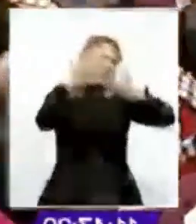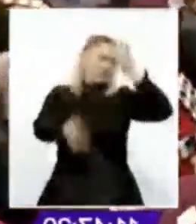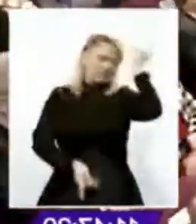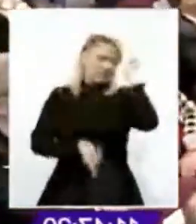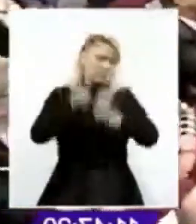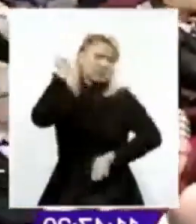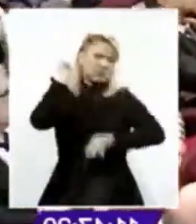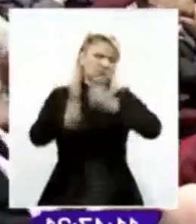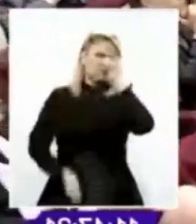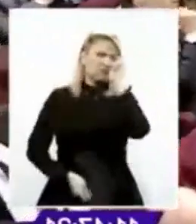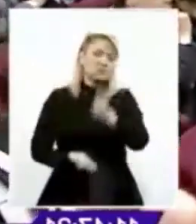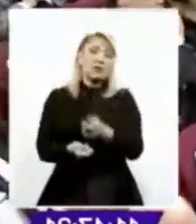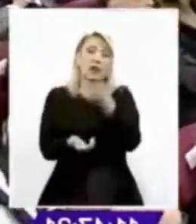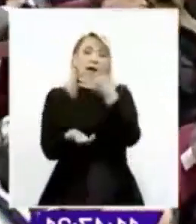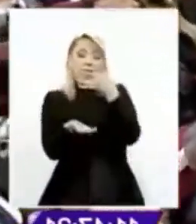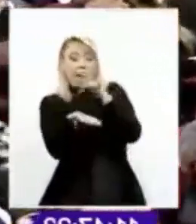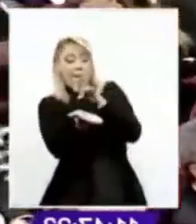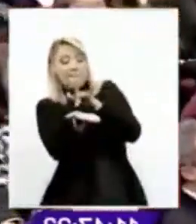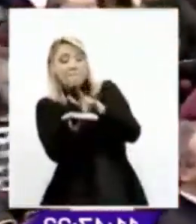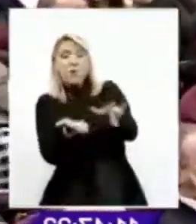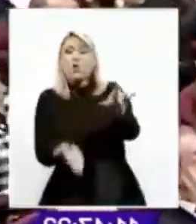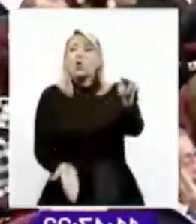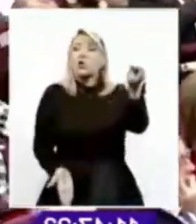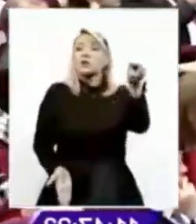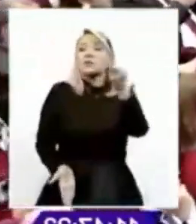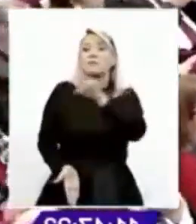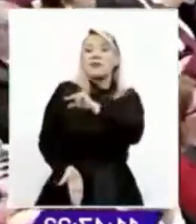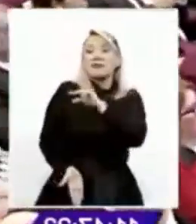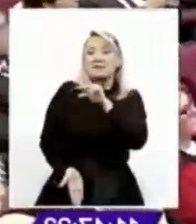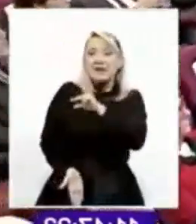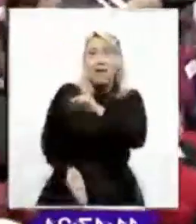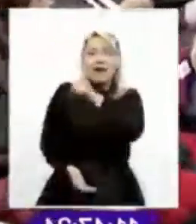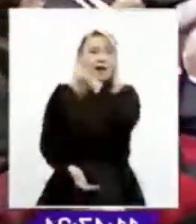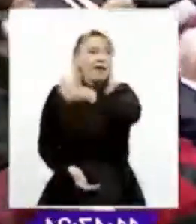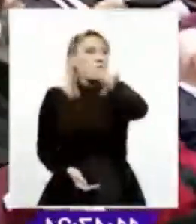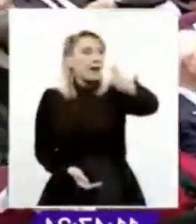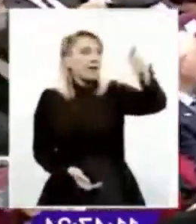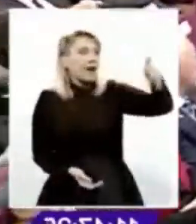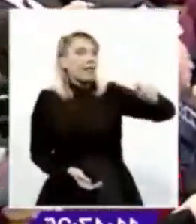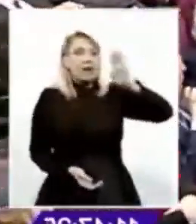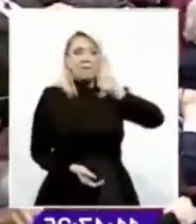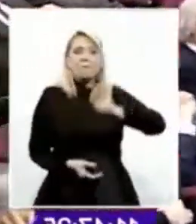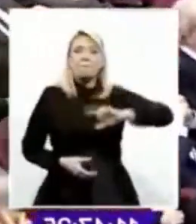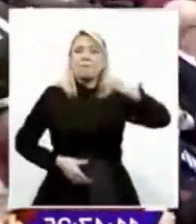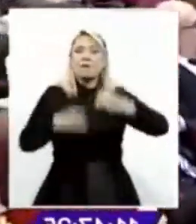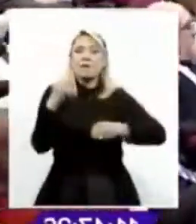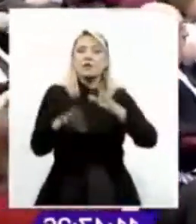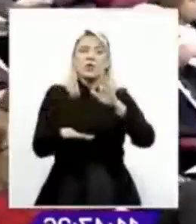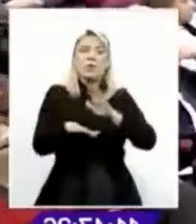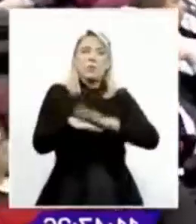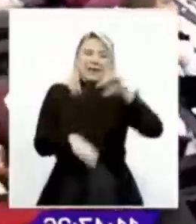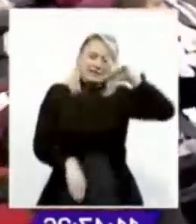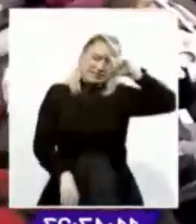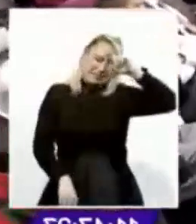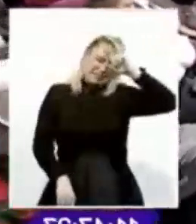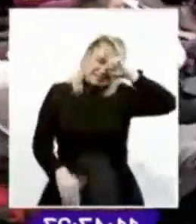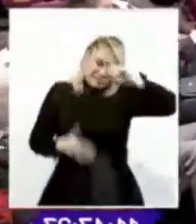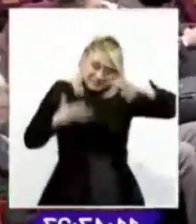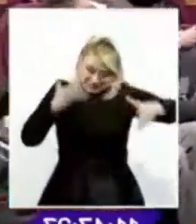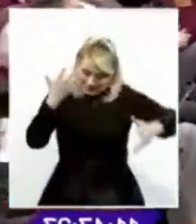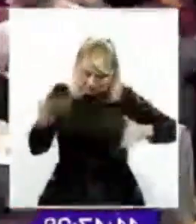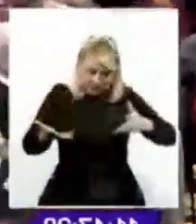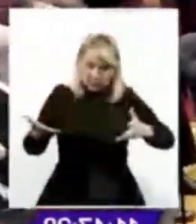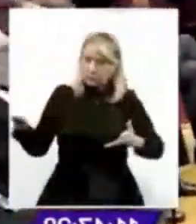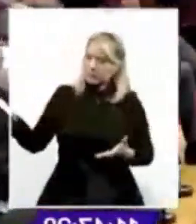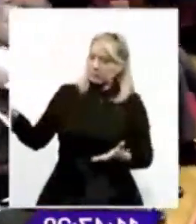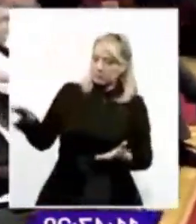proporcionar apoyo especializado a las ponencias en casos de alta complejidad técnica,